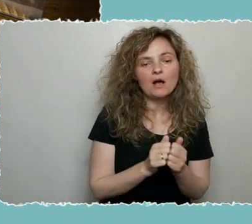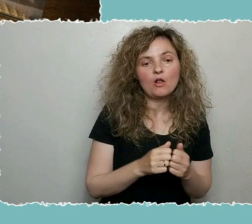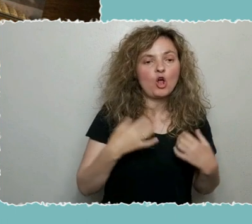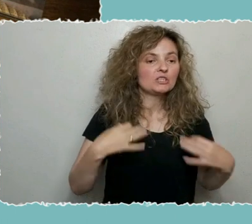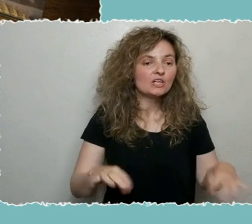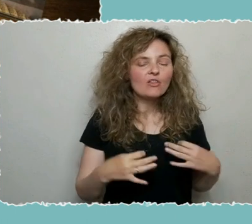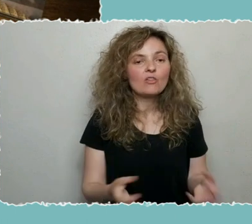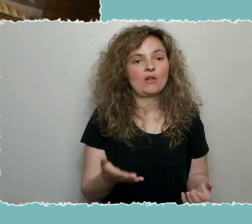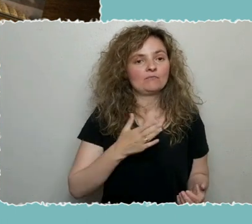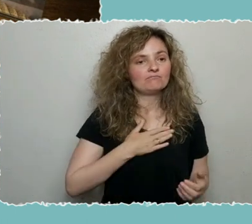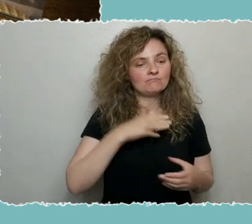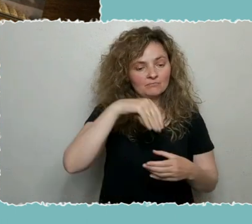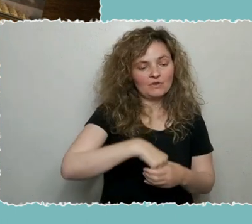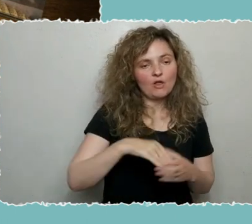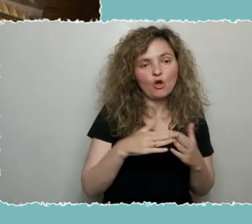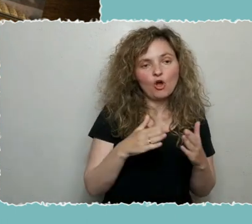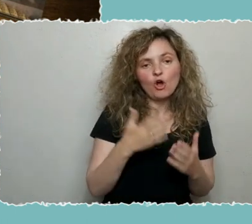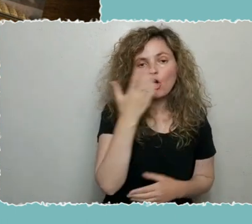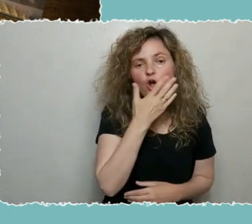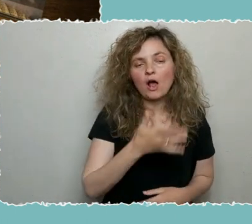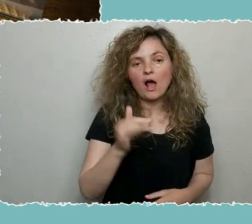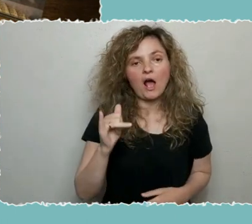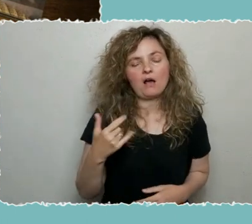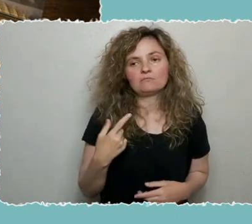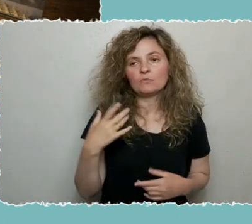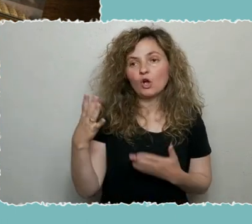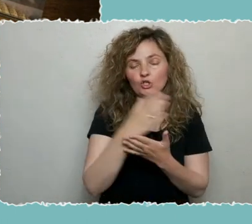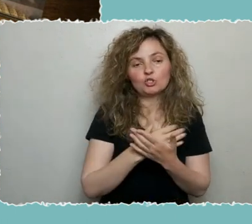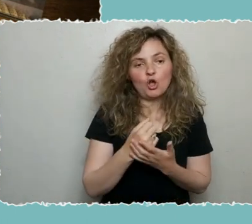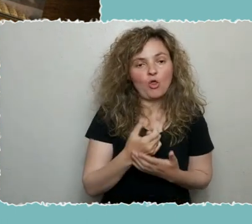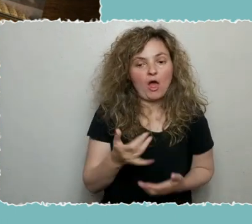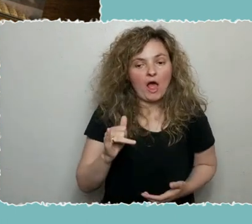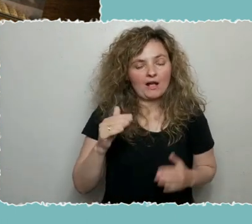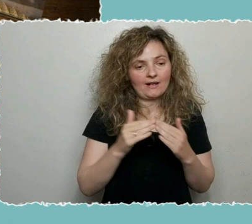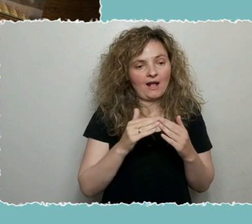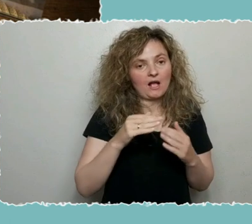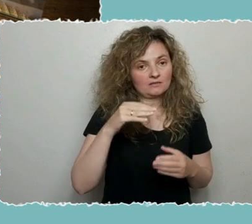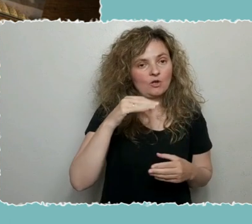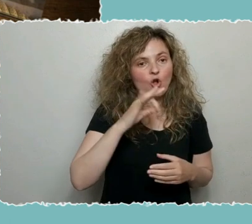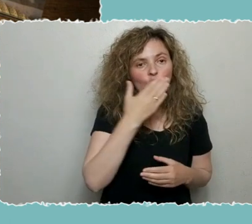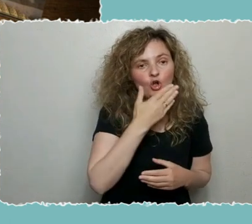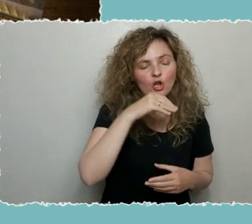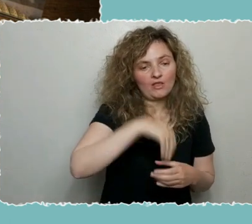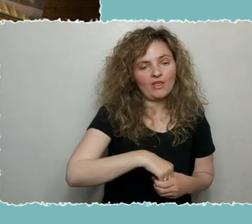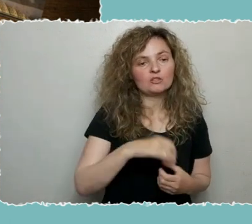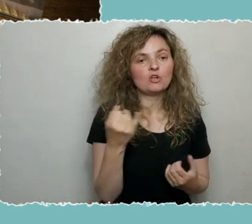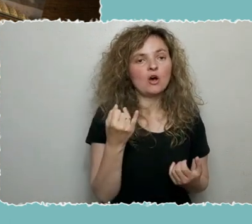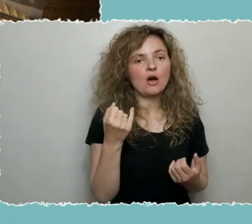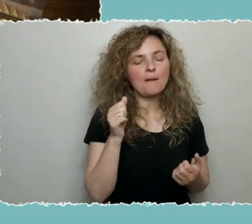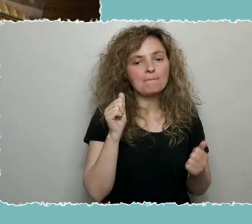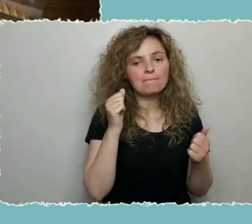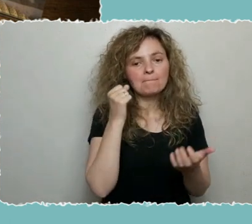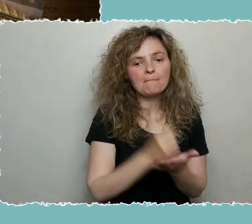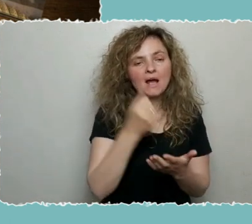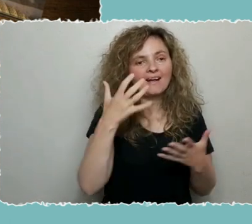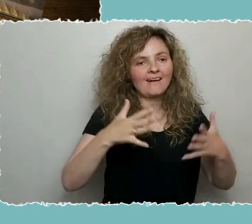materiais ben humildes, materiais que temos na escola, ao alcance de todo o mundo, non hai que ter grandes cousas nin grandes marcas. E